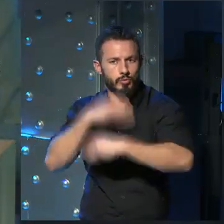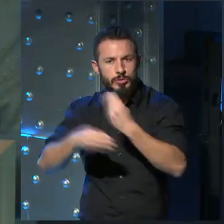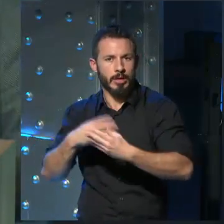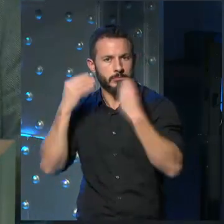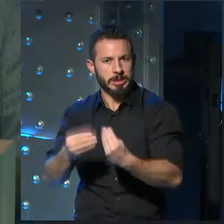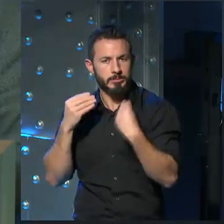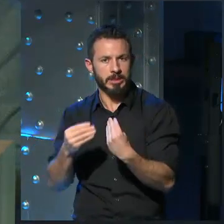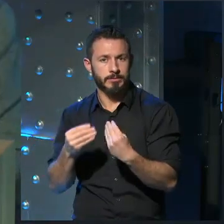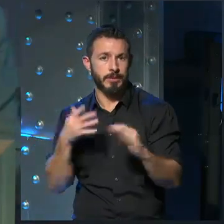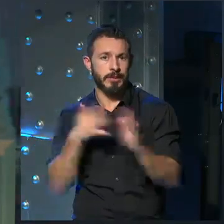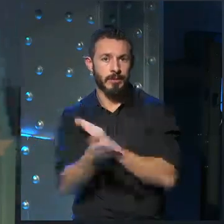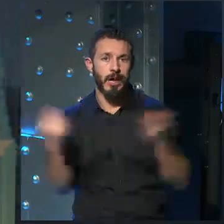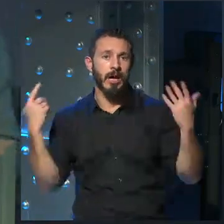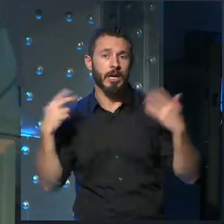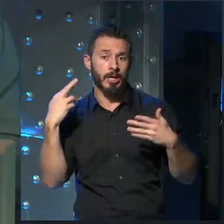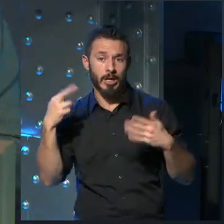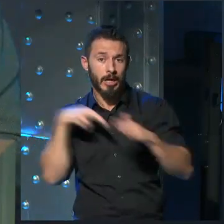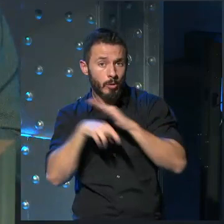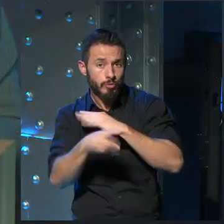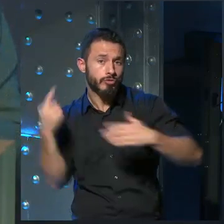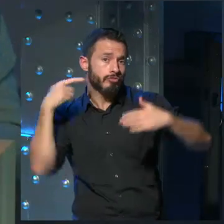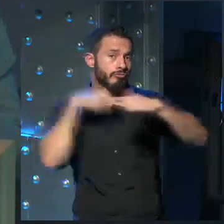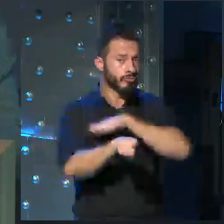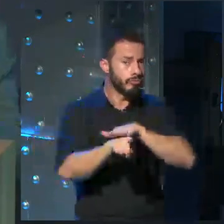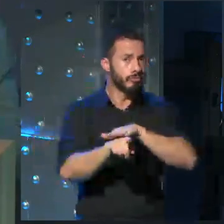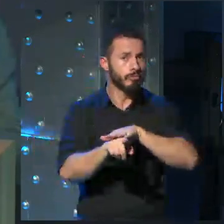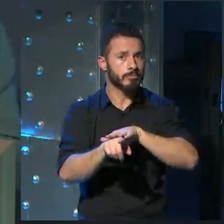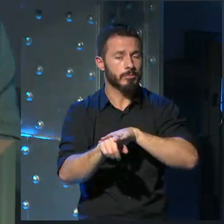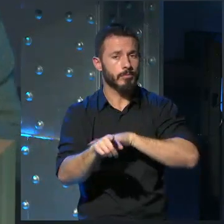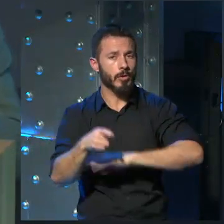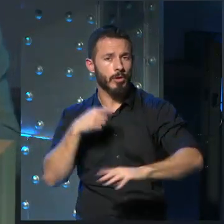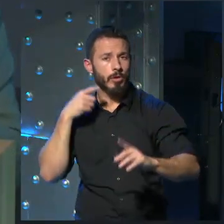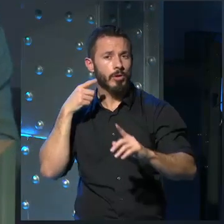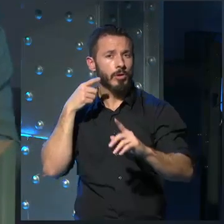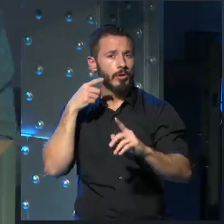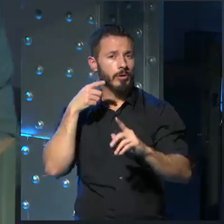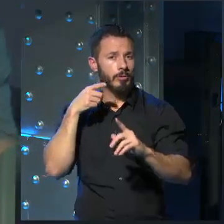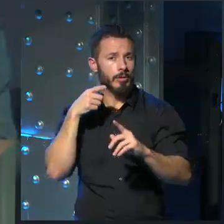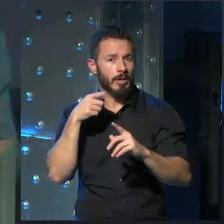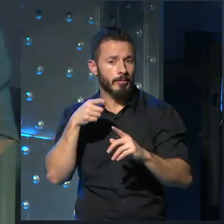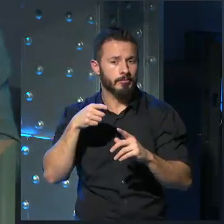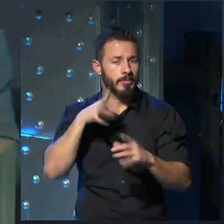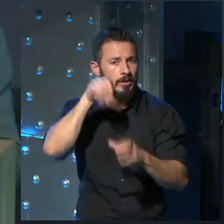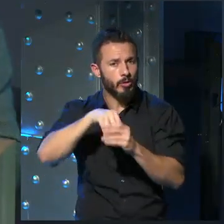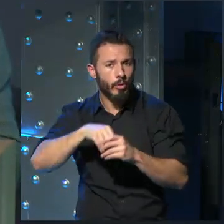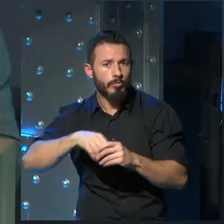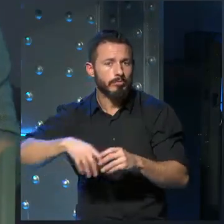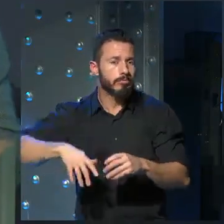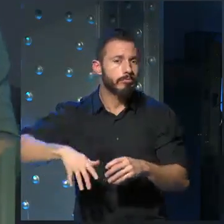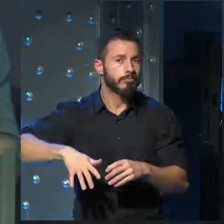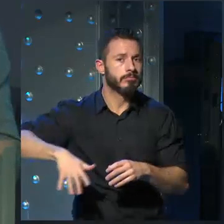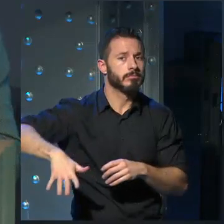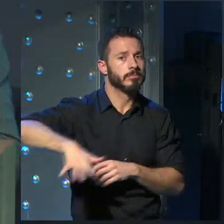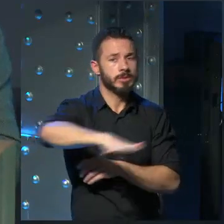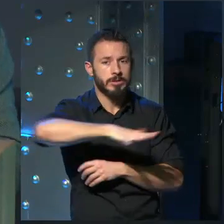una inclusión de los recursos que van a jugar en un entorno ordenado, estructurado, con